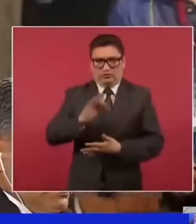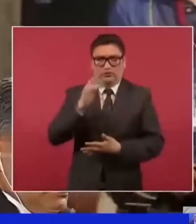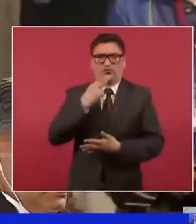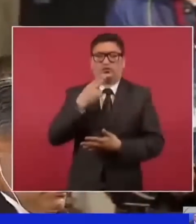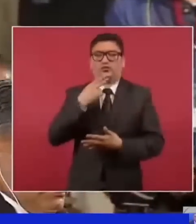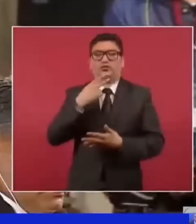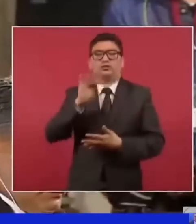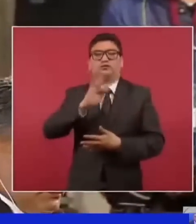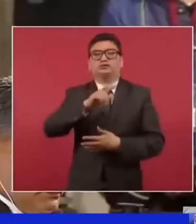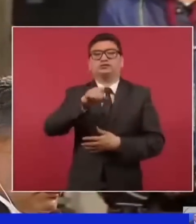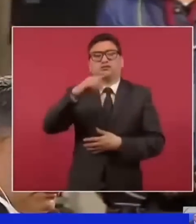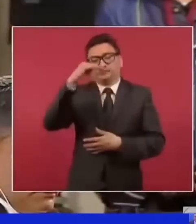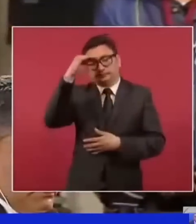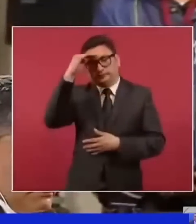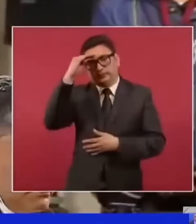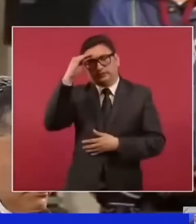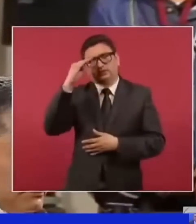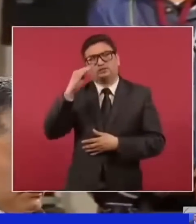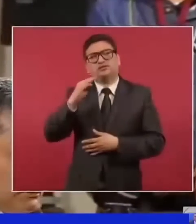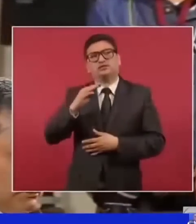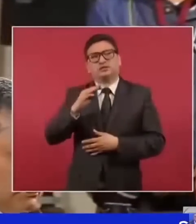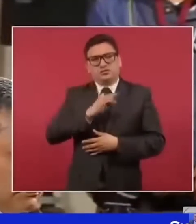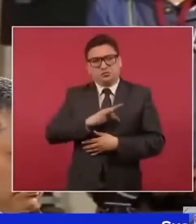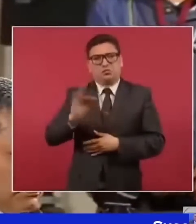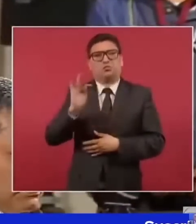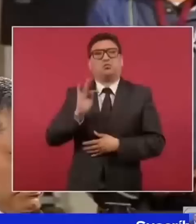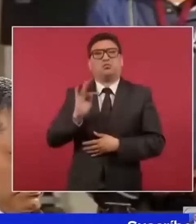menos repensar